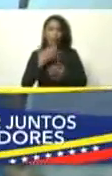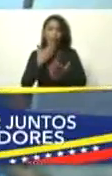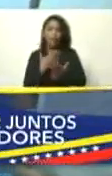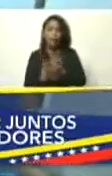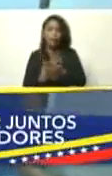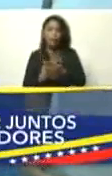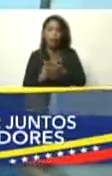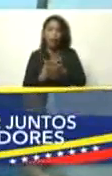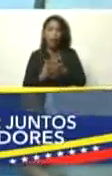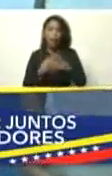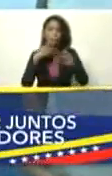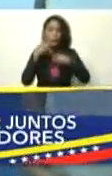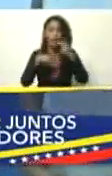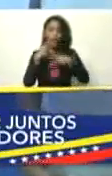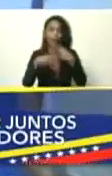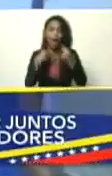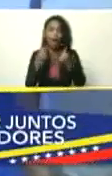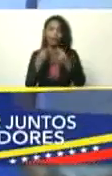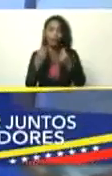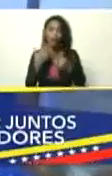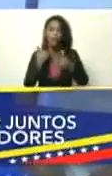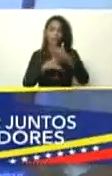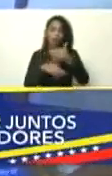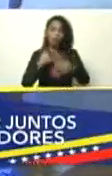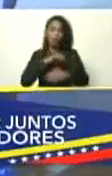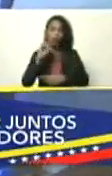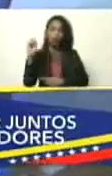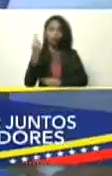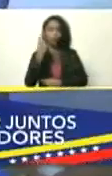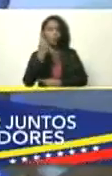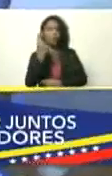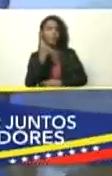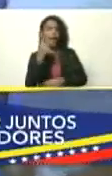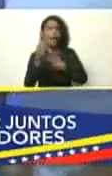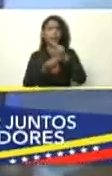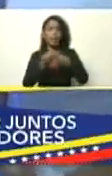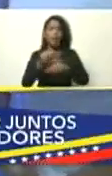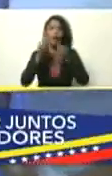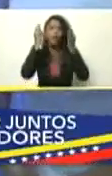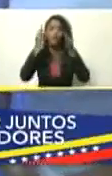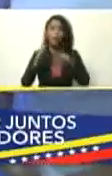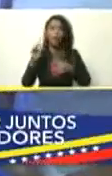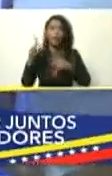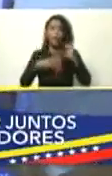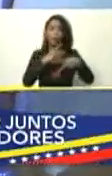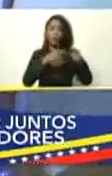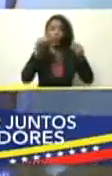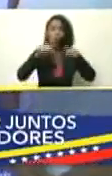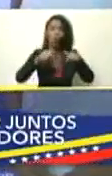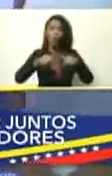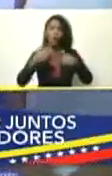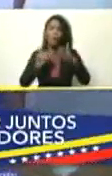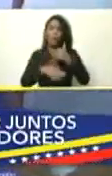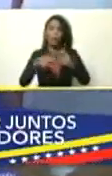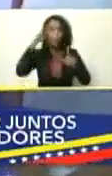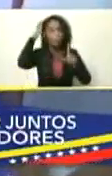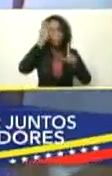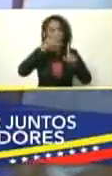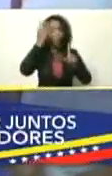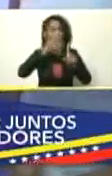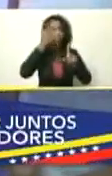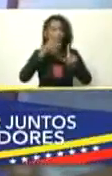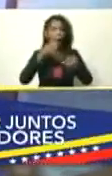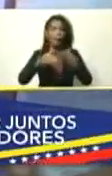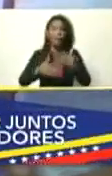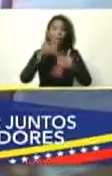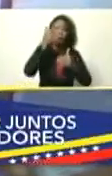las políticas económicas, vamos a no solamente a formalizar, que ya estamos haciendo ese proceso hoy, vamos a capacitar para luego,